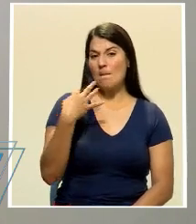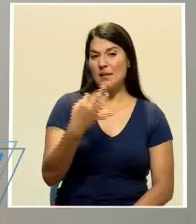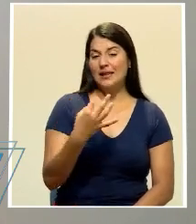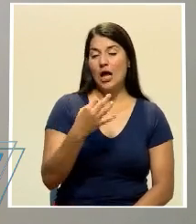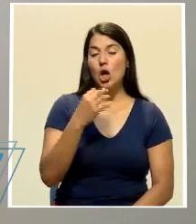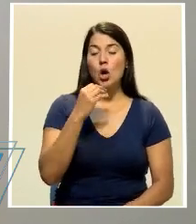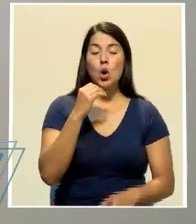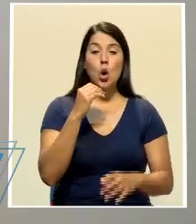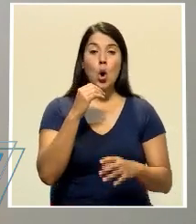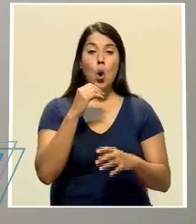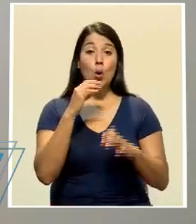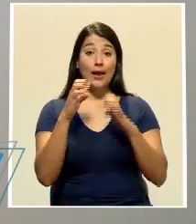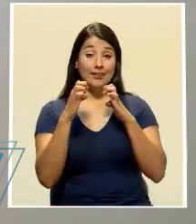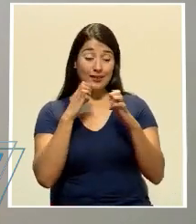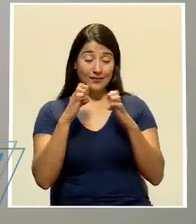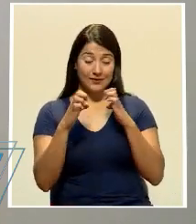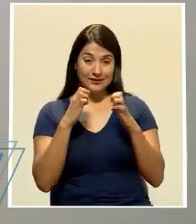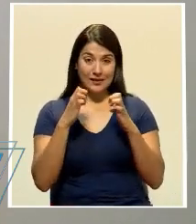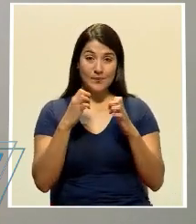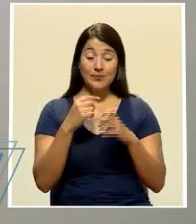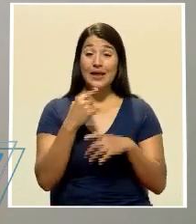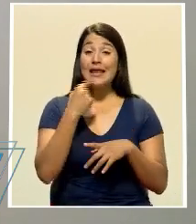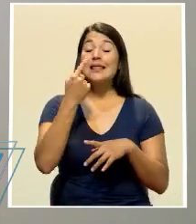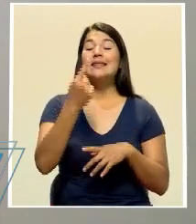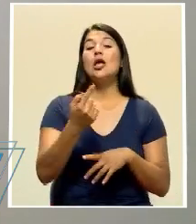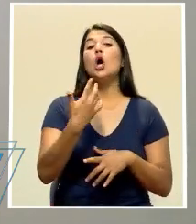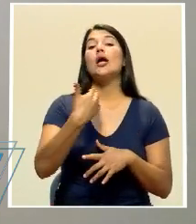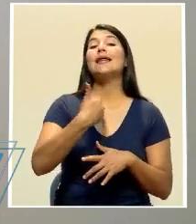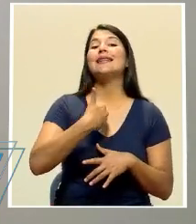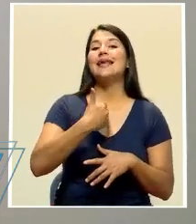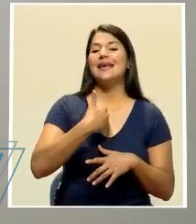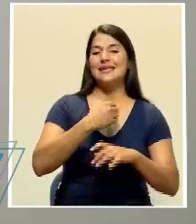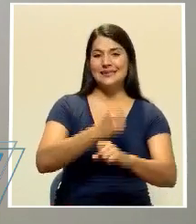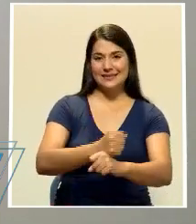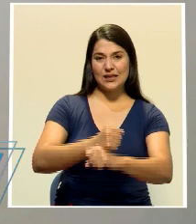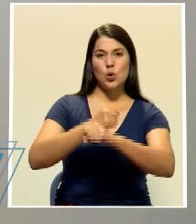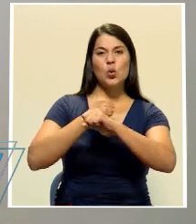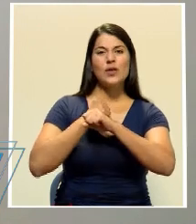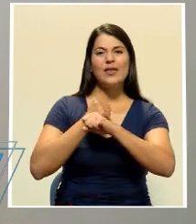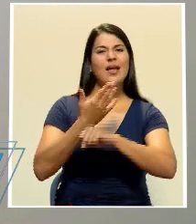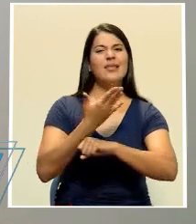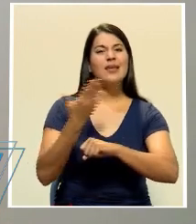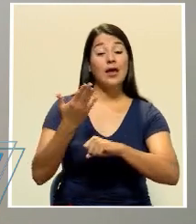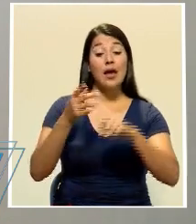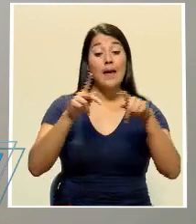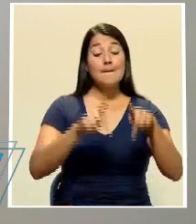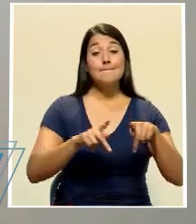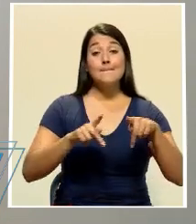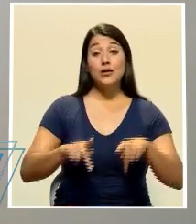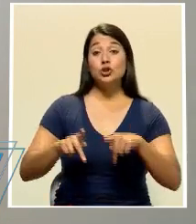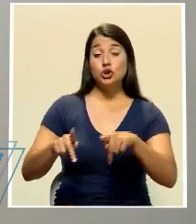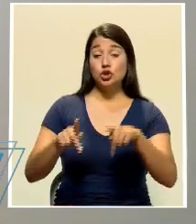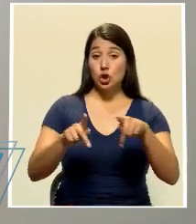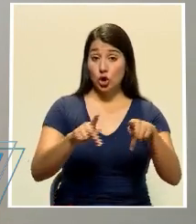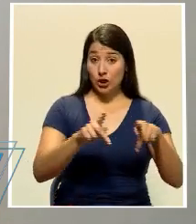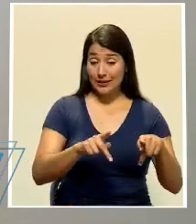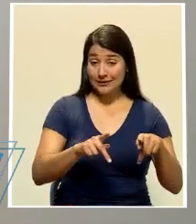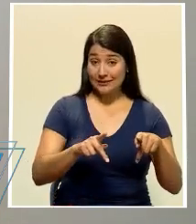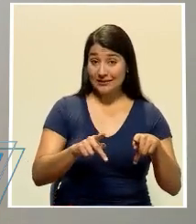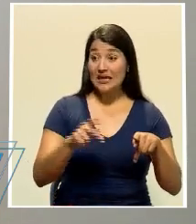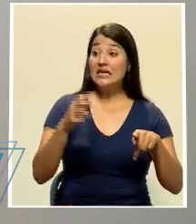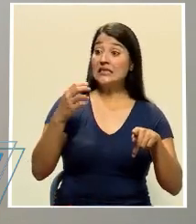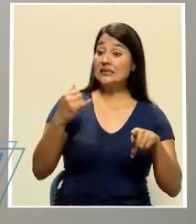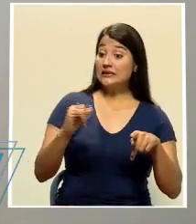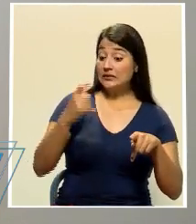a comentar de estos temas, que tenía la convicción de que las personas, si son solidarias,